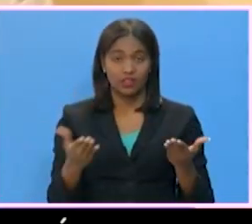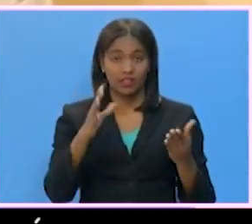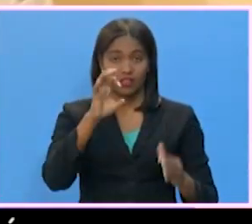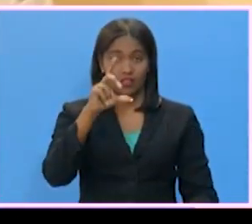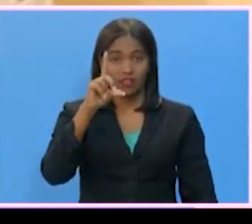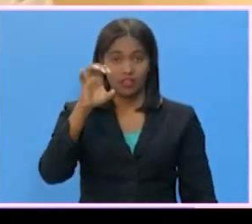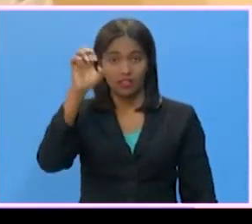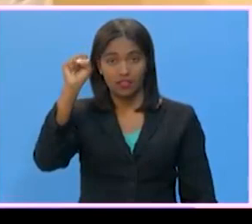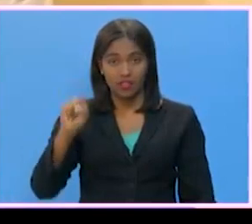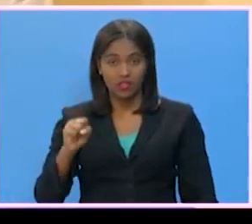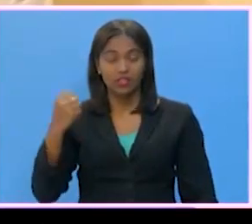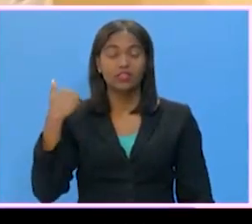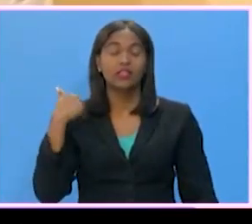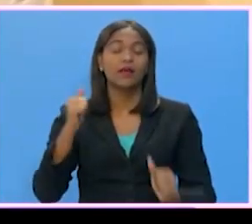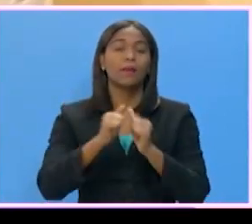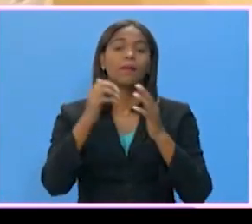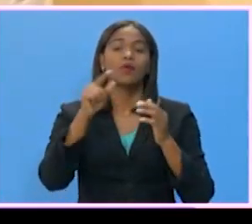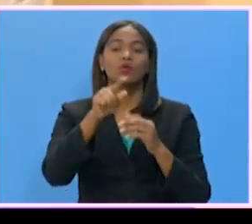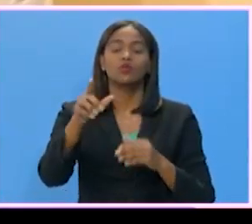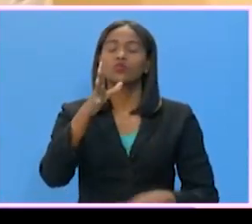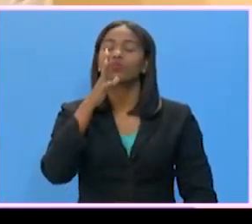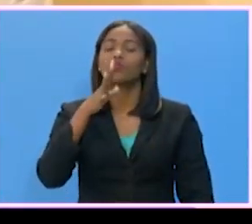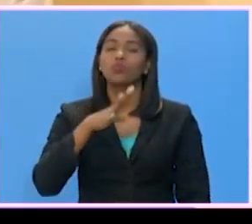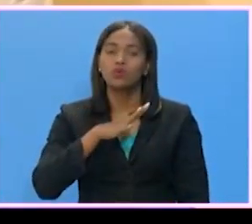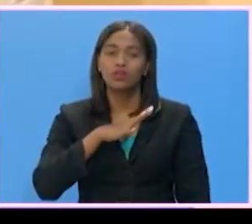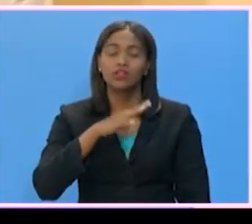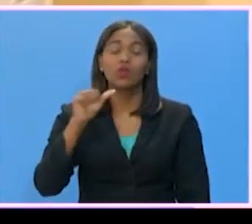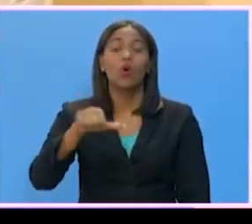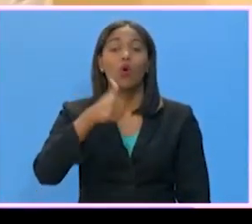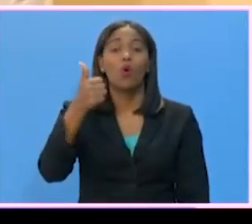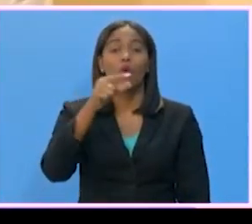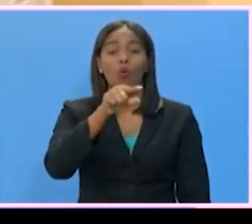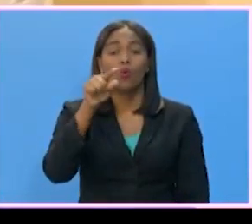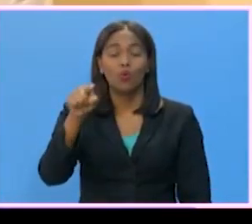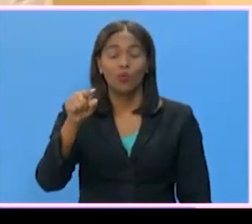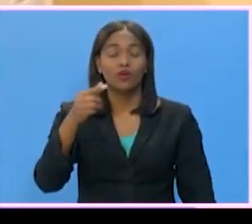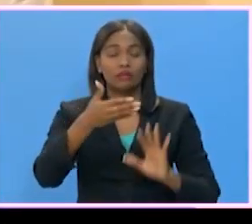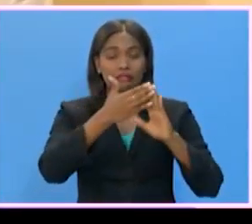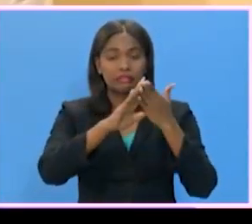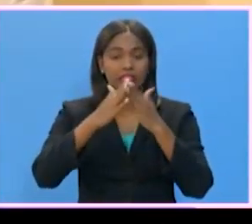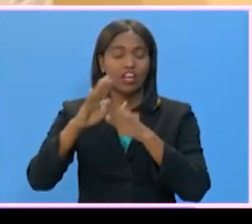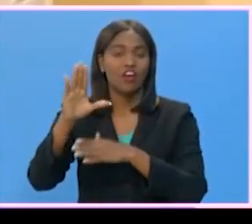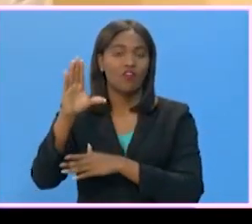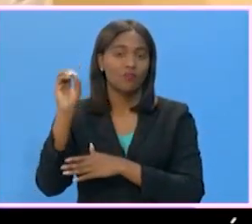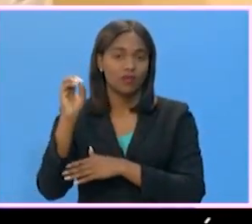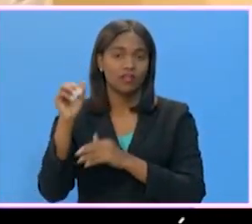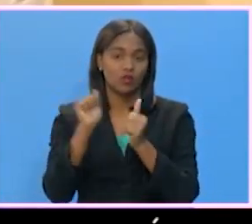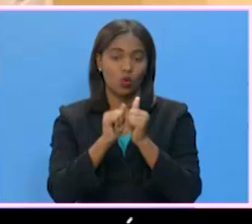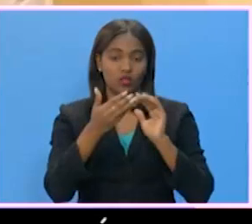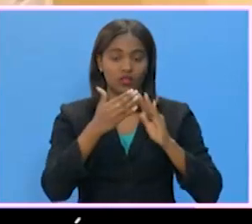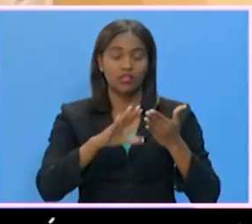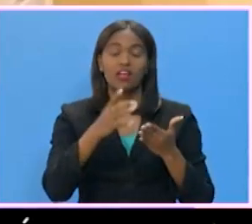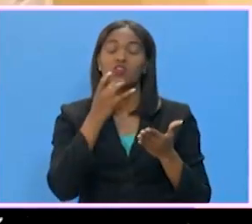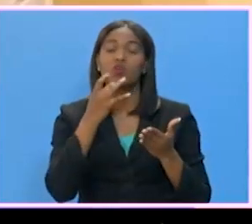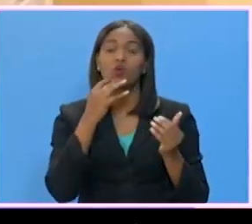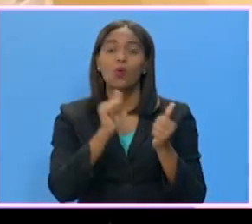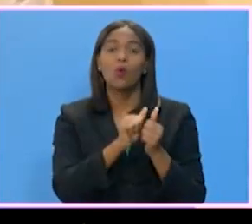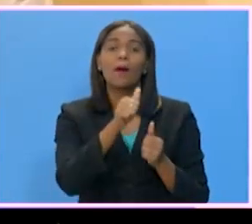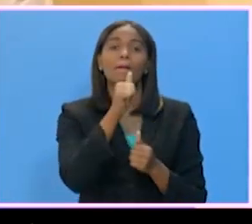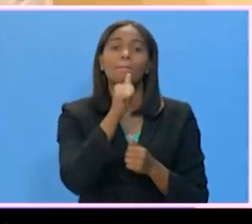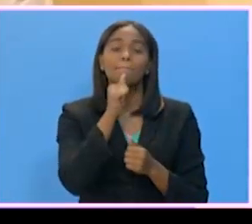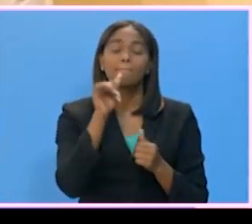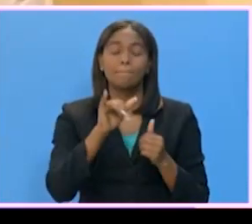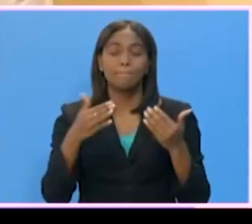EDESUR, hay cientos y miles de mujeres en otras empresas y en el sector eléctrico, tanto privado